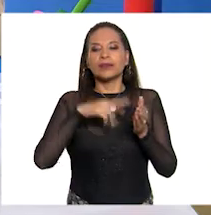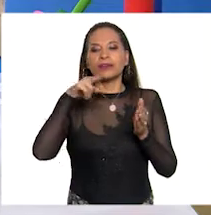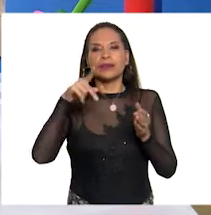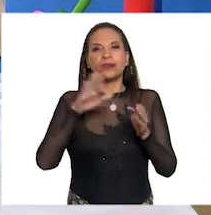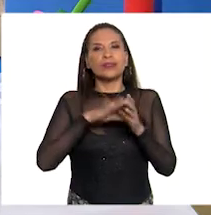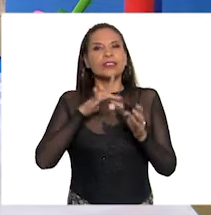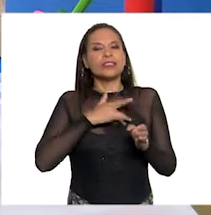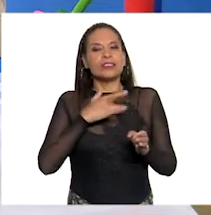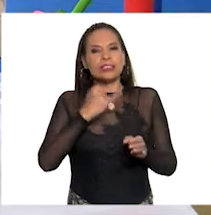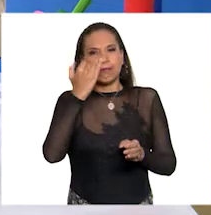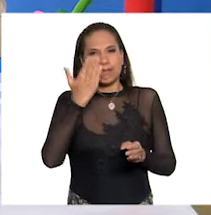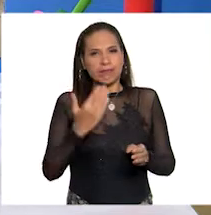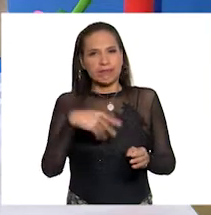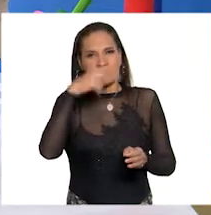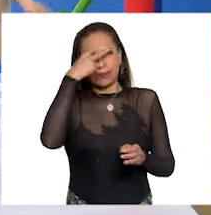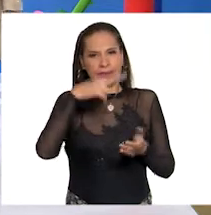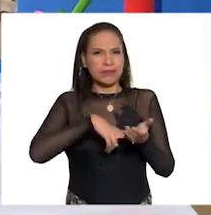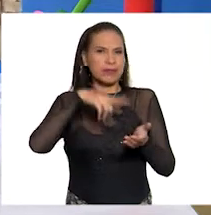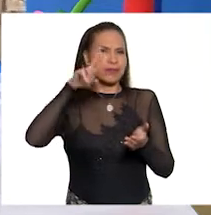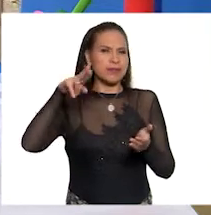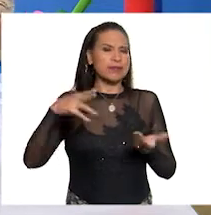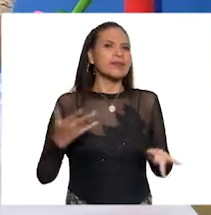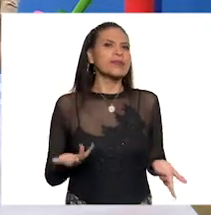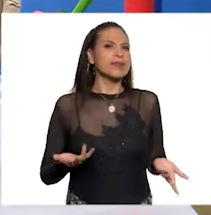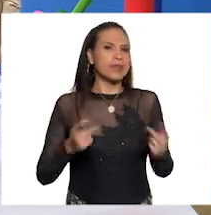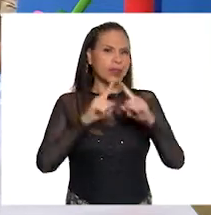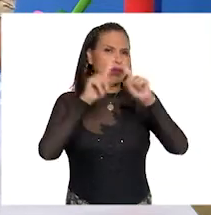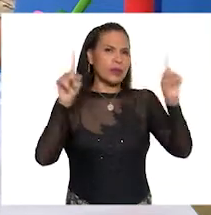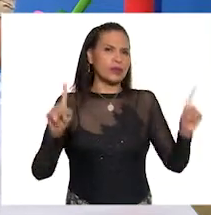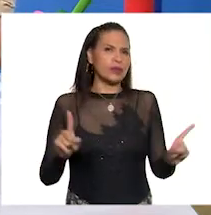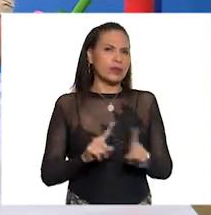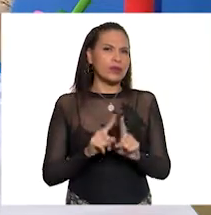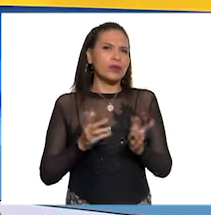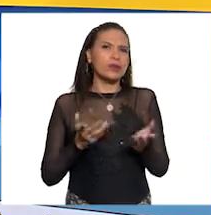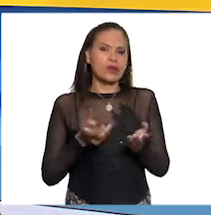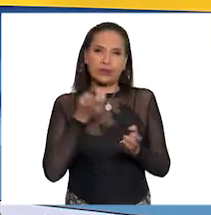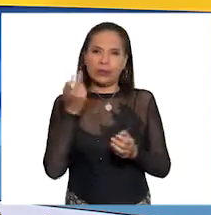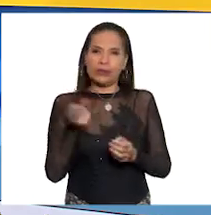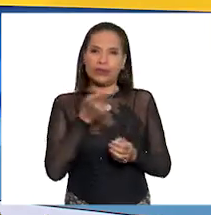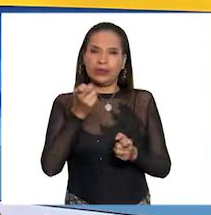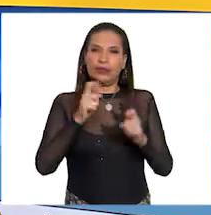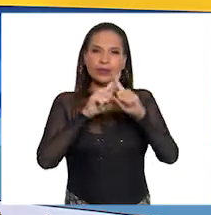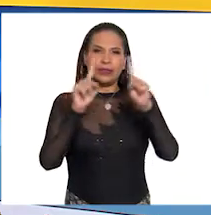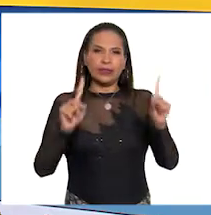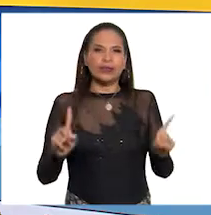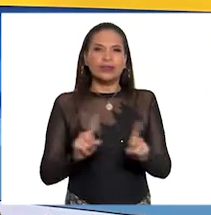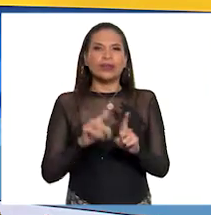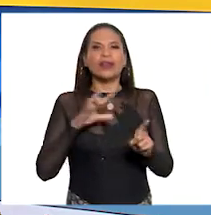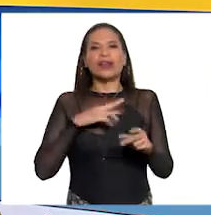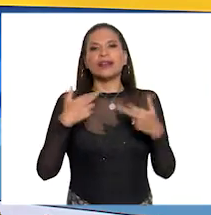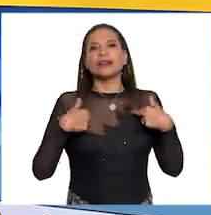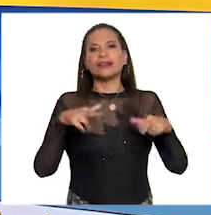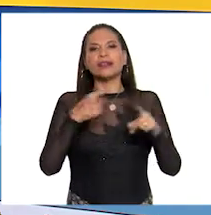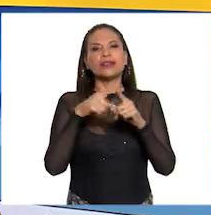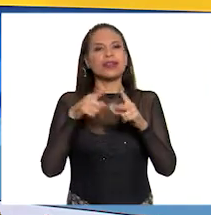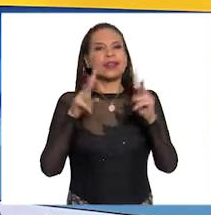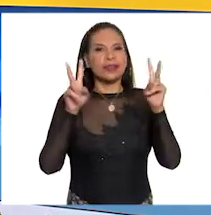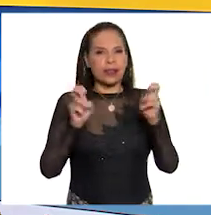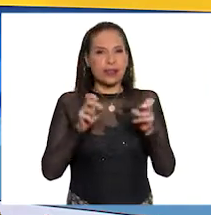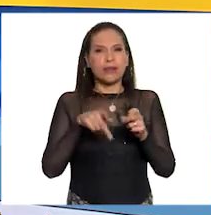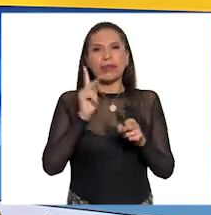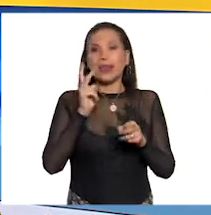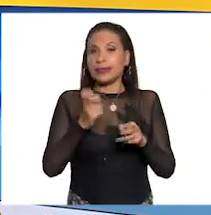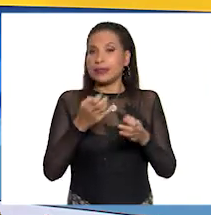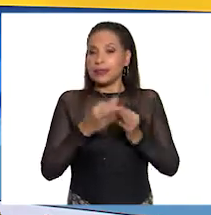una identidad mexicana con pinturas en muros? Muy buena pregunta. Estos murales representaban varios temas, Jenny, pero